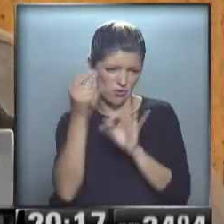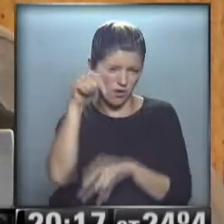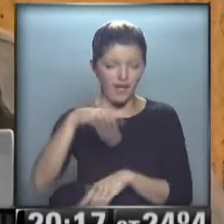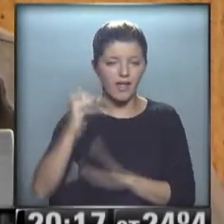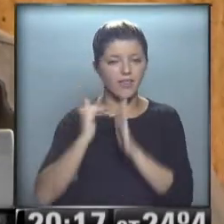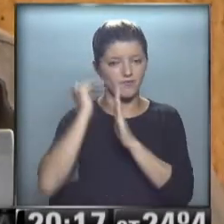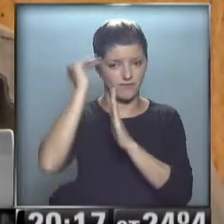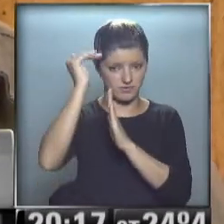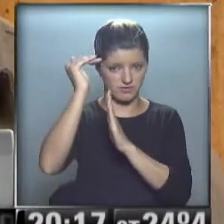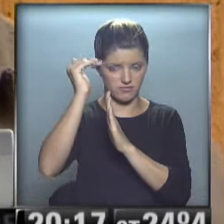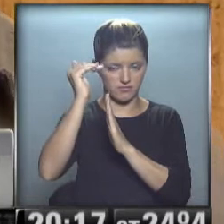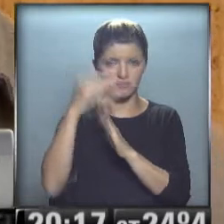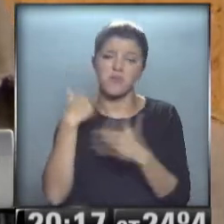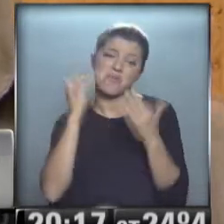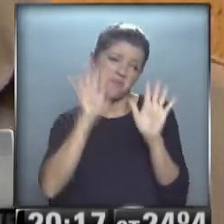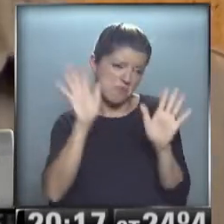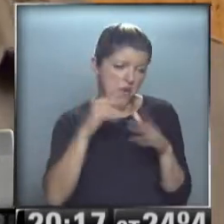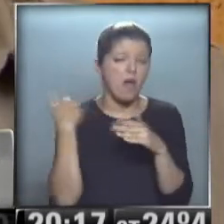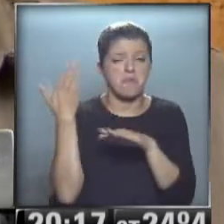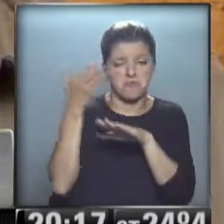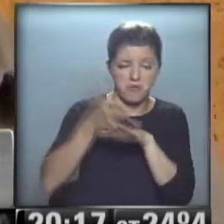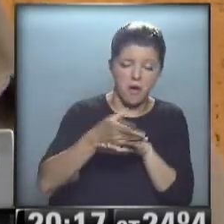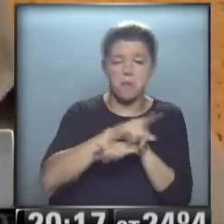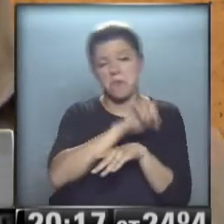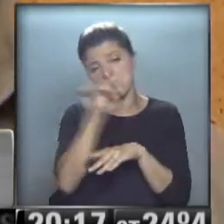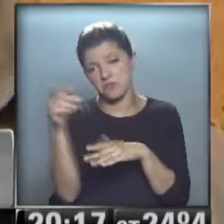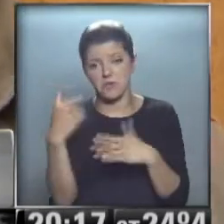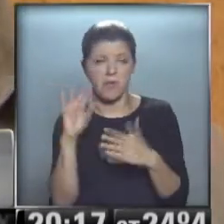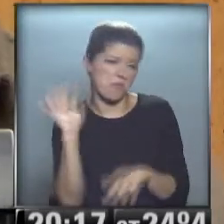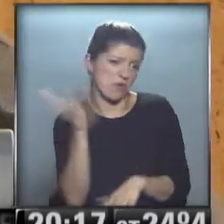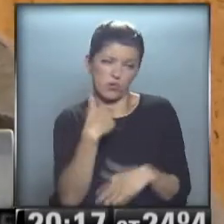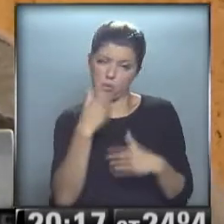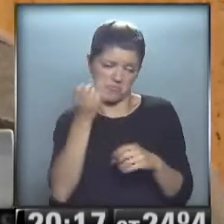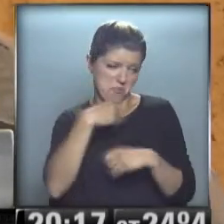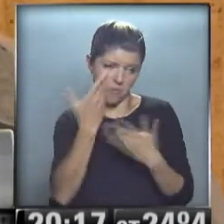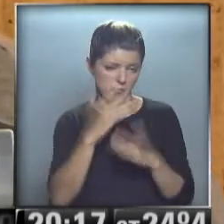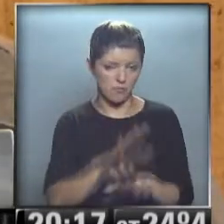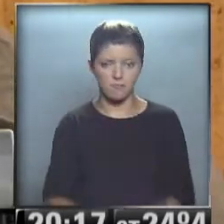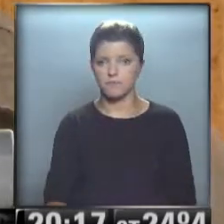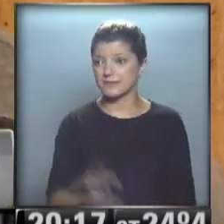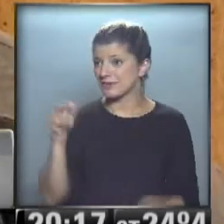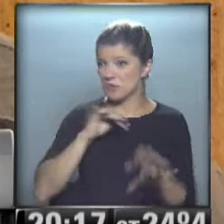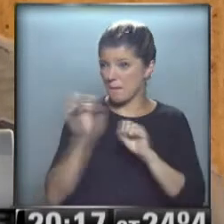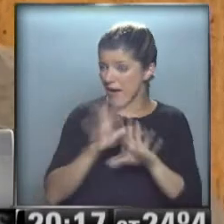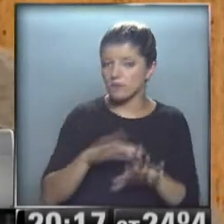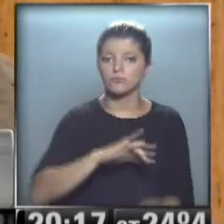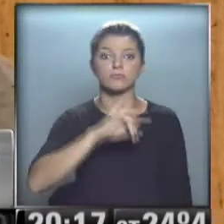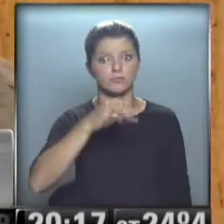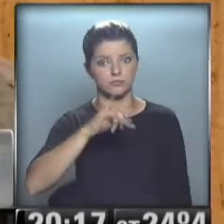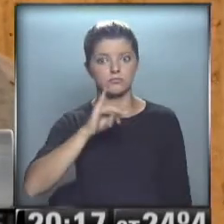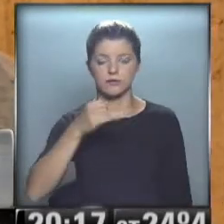acá. Saludar, entrar y saludar como saluda a todo el mundo, ¿no? Tremendo, ¿no? Y sí, la verdad que